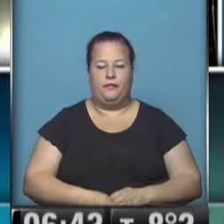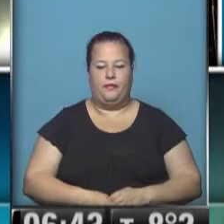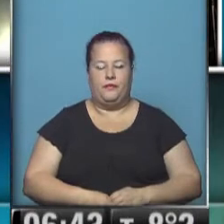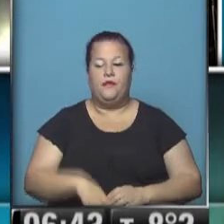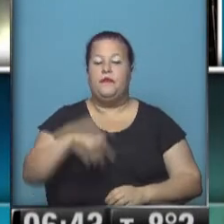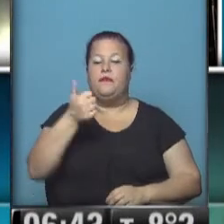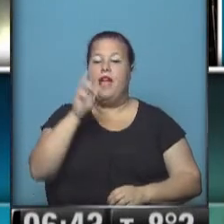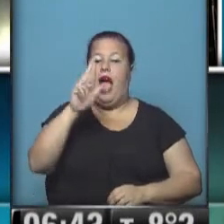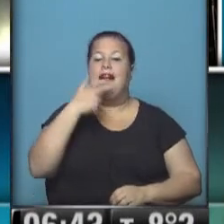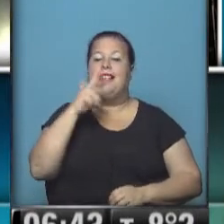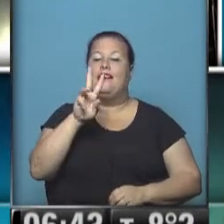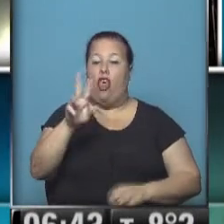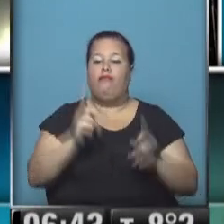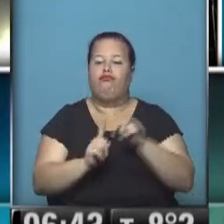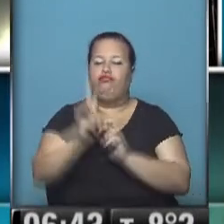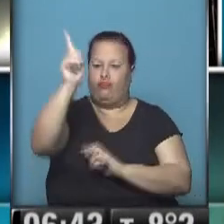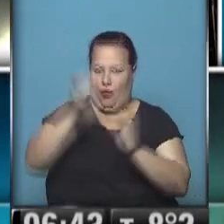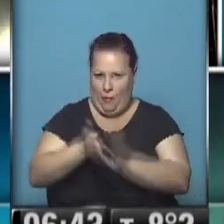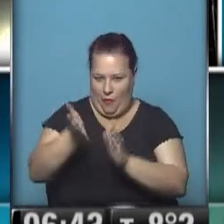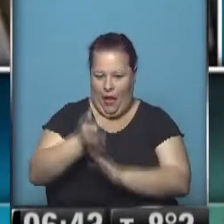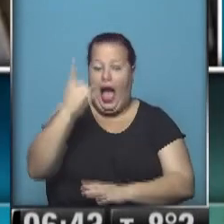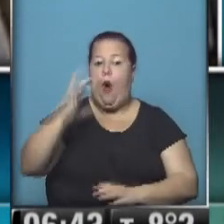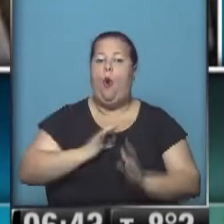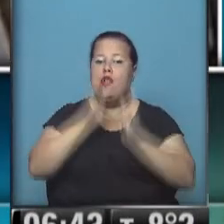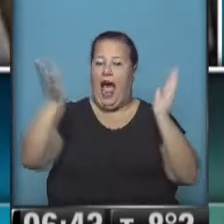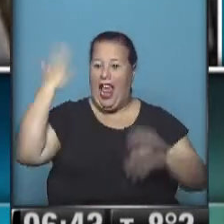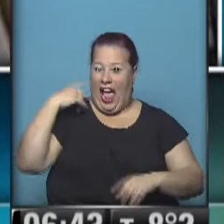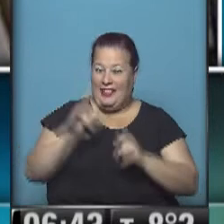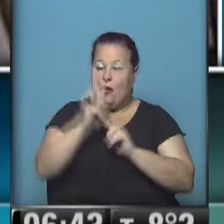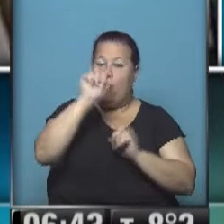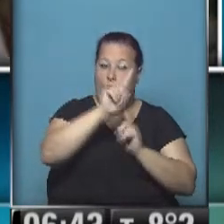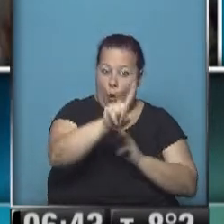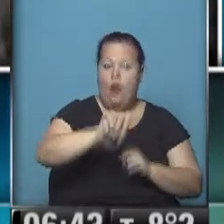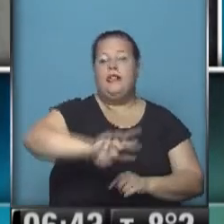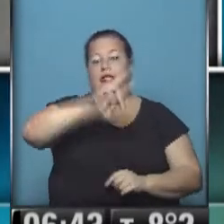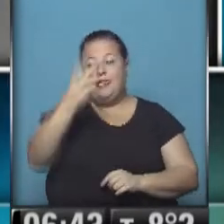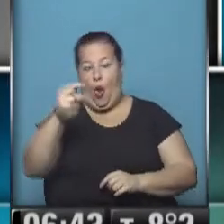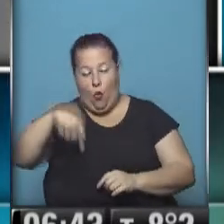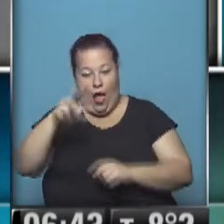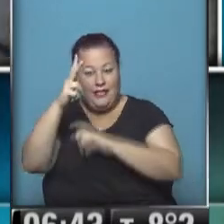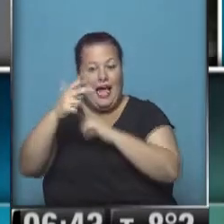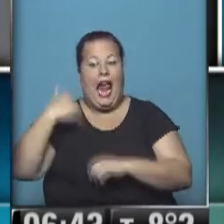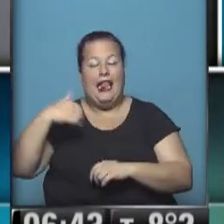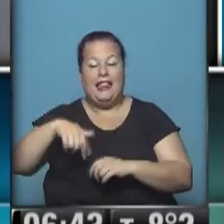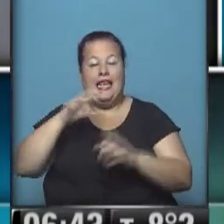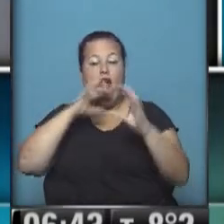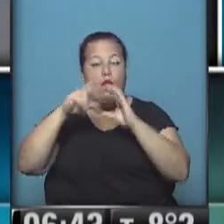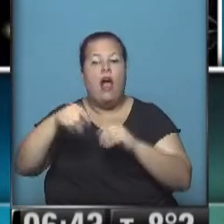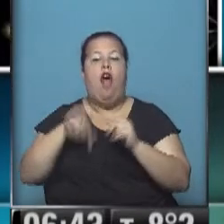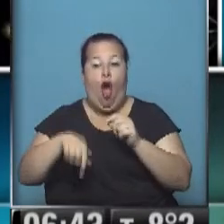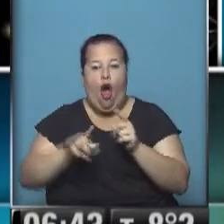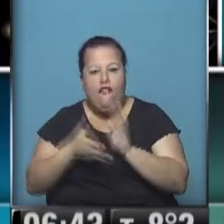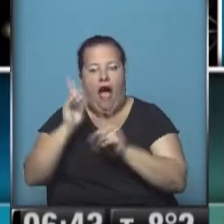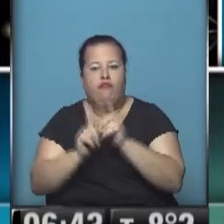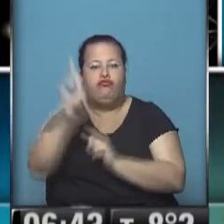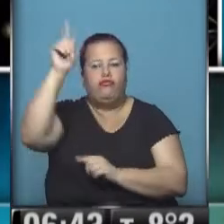al sat 2 rumbo al espacio a menos de un año del lanzamiento de lanzar uno el segundo satélite argentino de telecomunicaciones sería enviado hoy